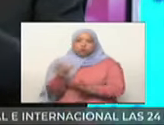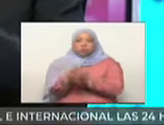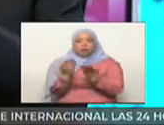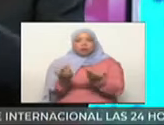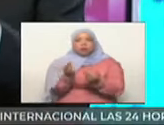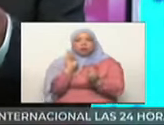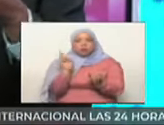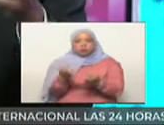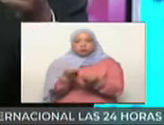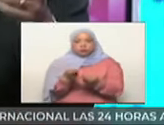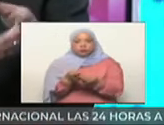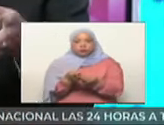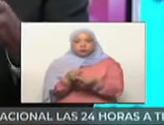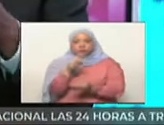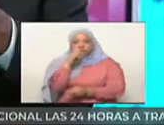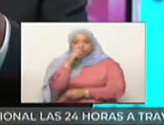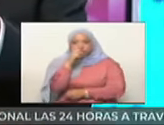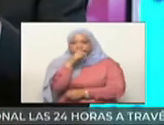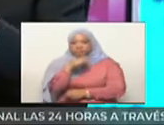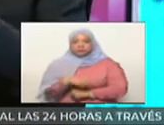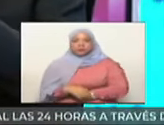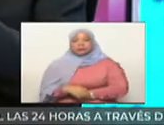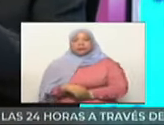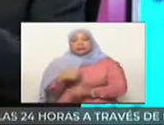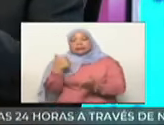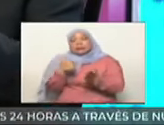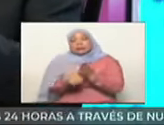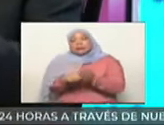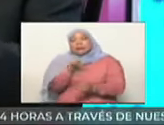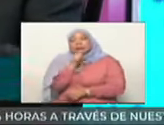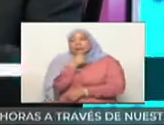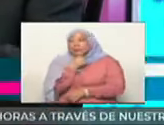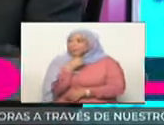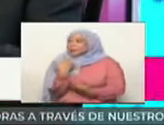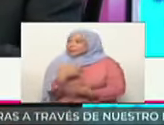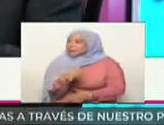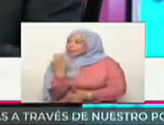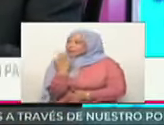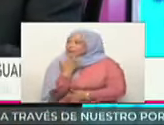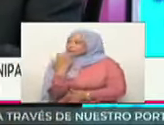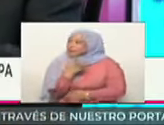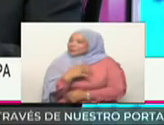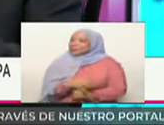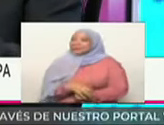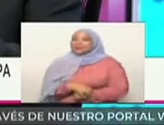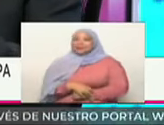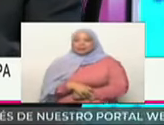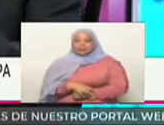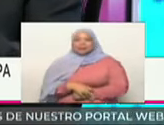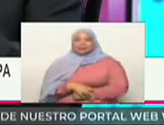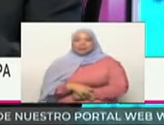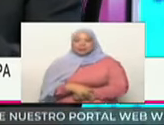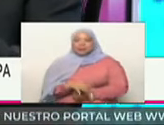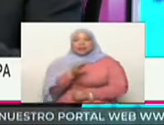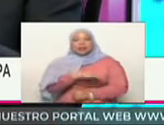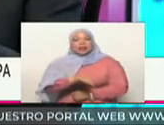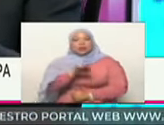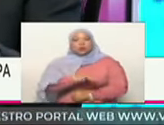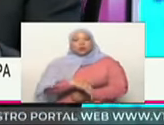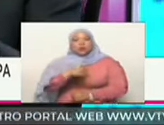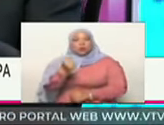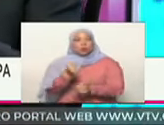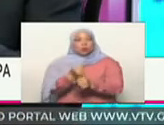Resumen. Se me cayó la cédula, pero alguien debe recordar la revista Resumen. La sociedad de cómplices